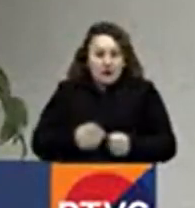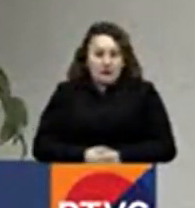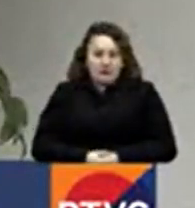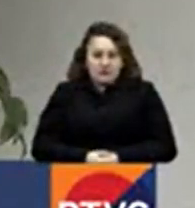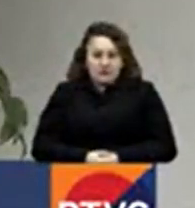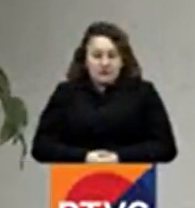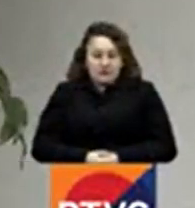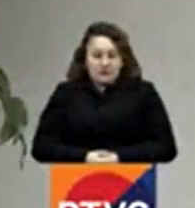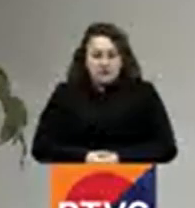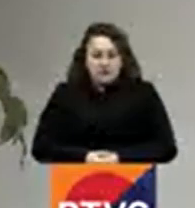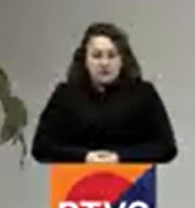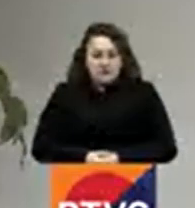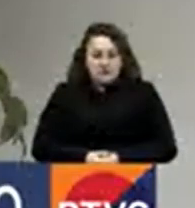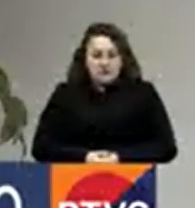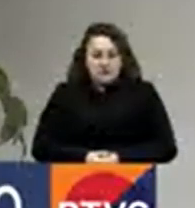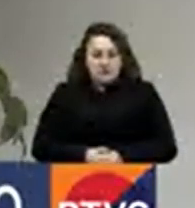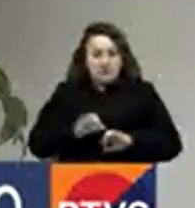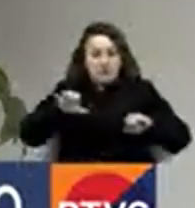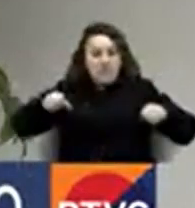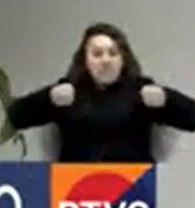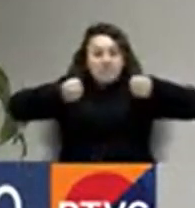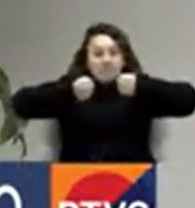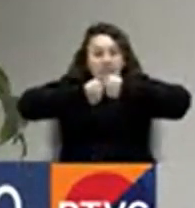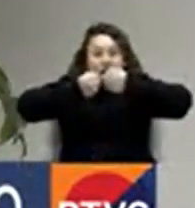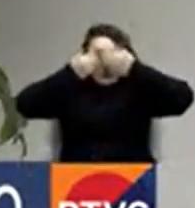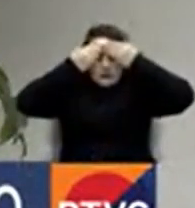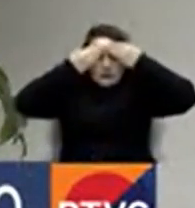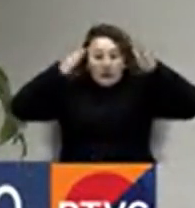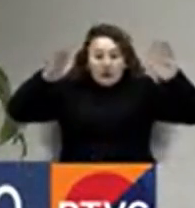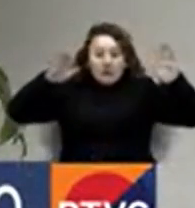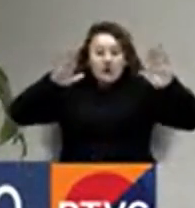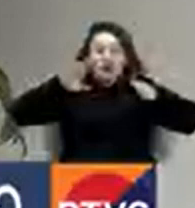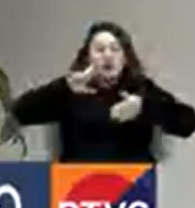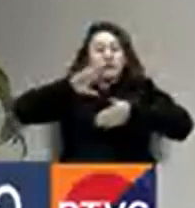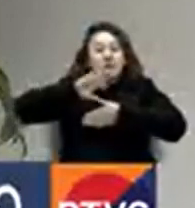Está en peligro el pacto democrático de las